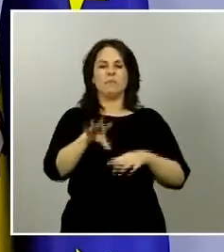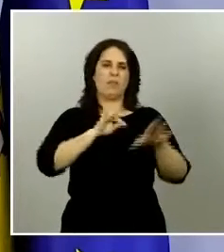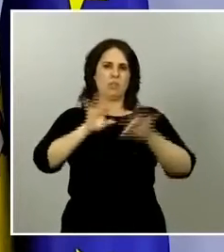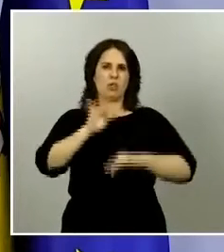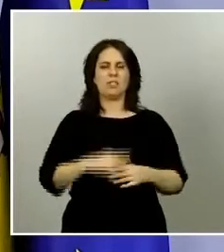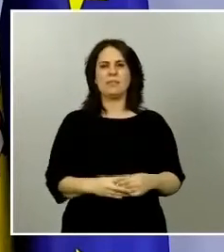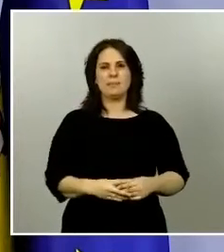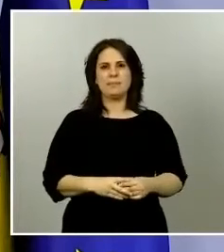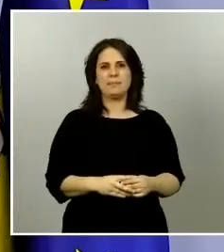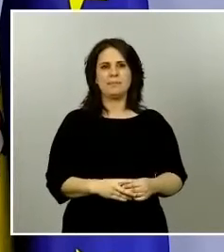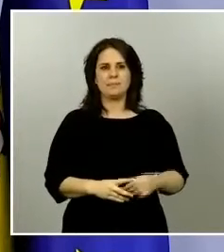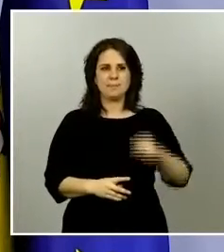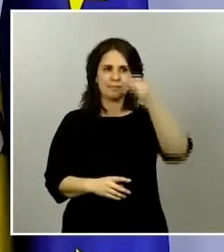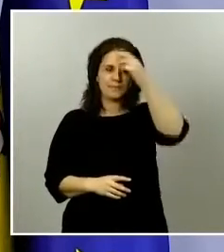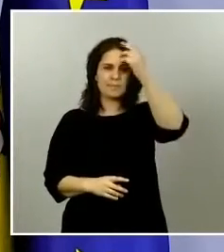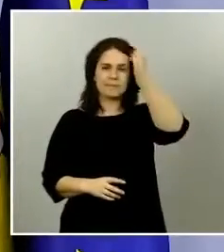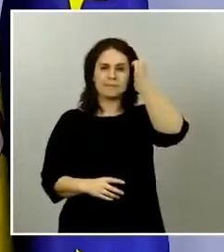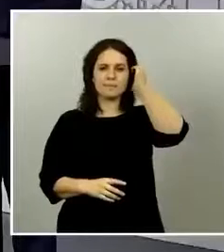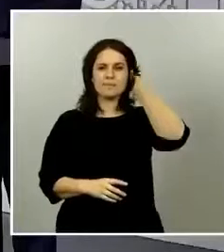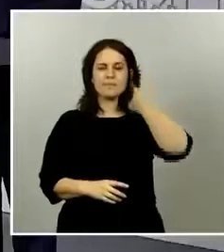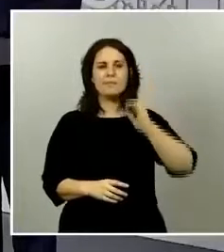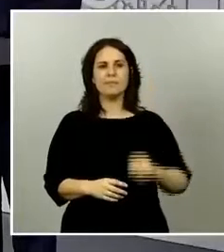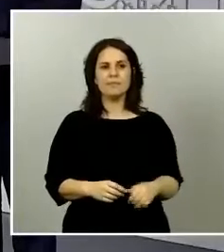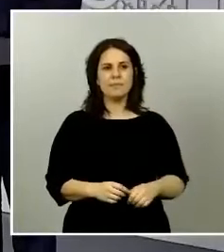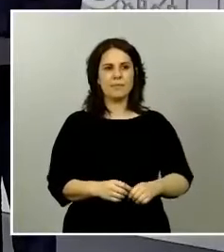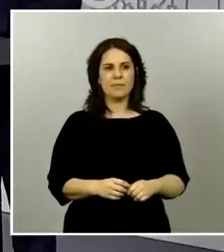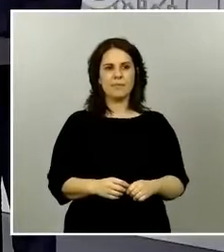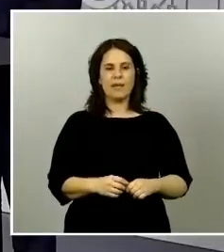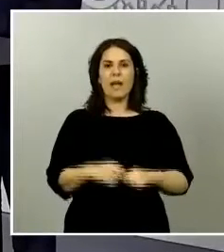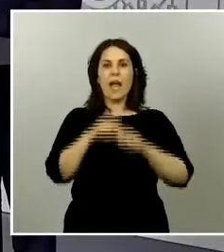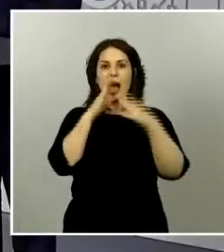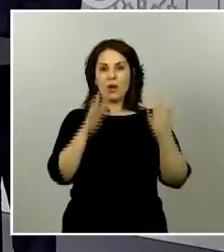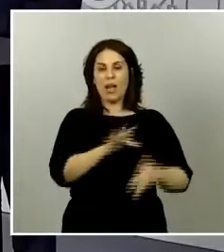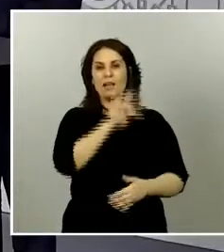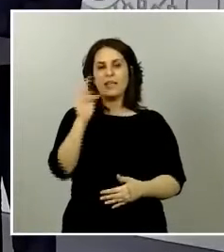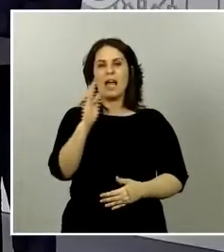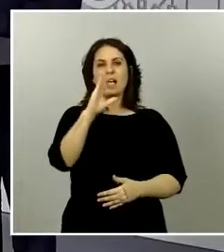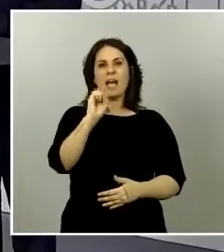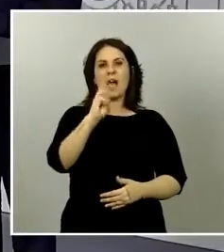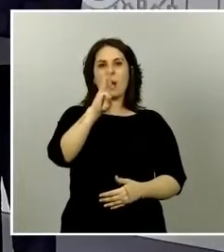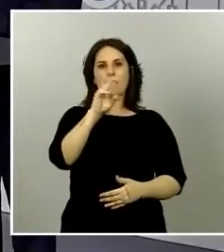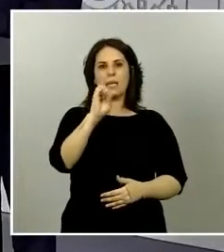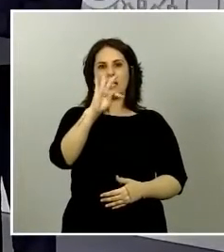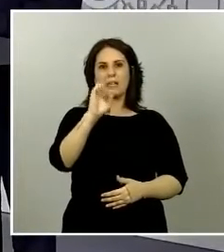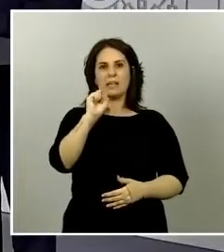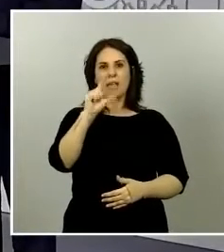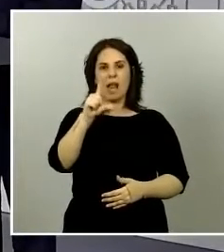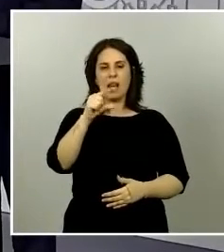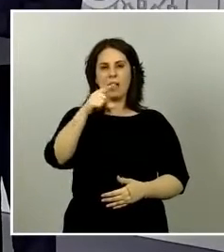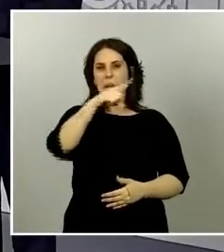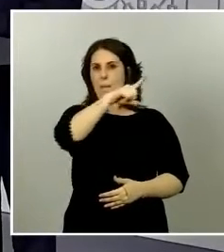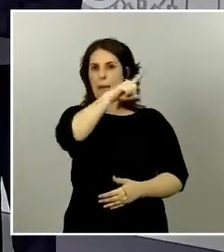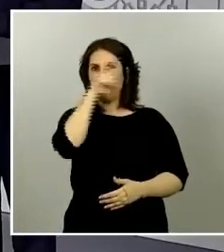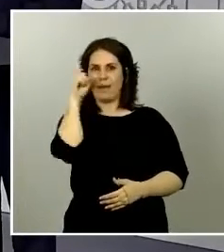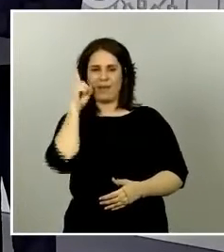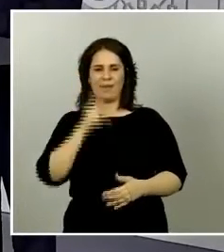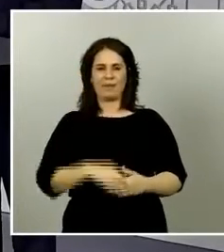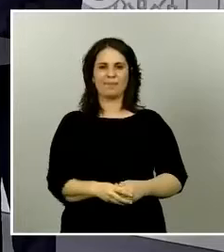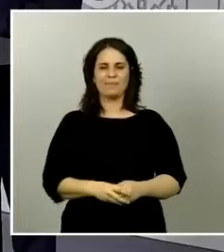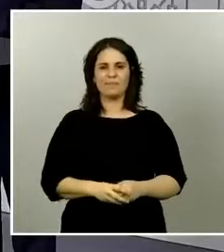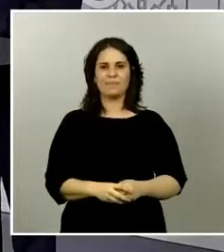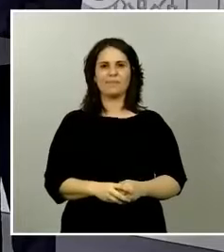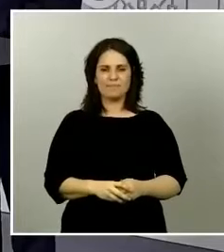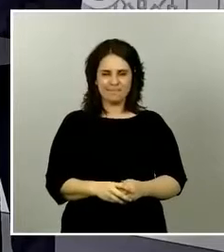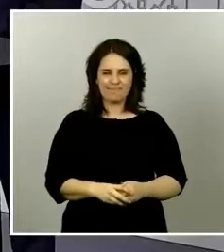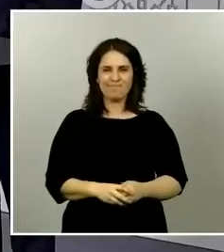y vamos a ir en función de esto tomando las decisiones oportunas. Es el turno ahora de Capital Madrid.